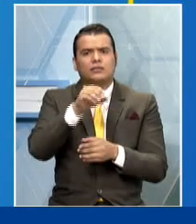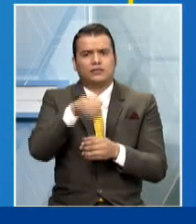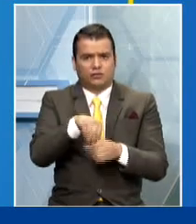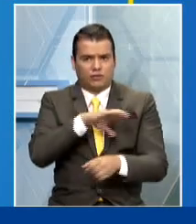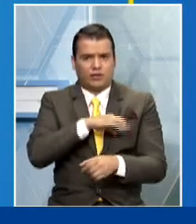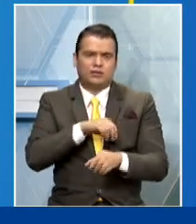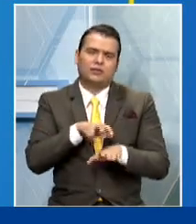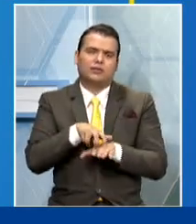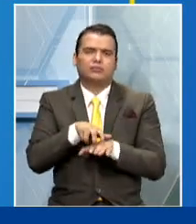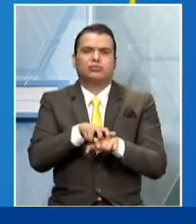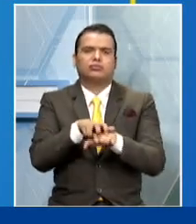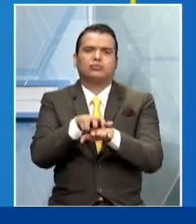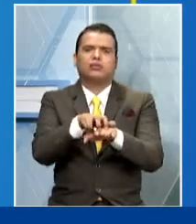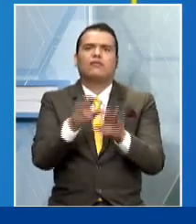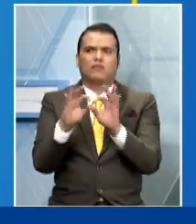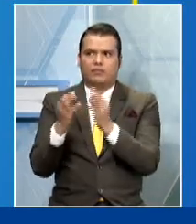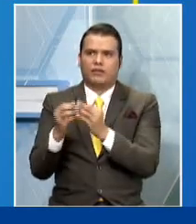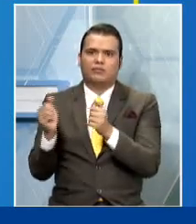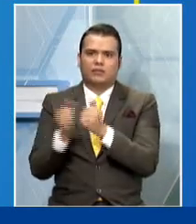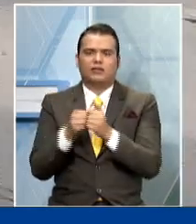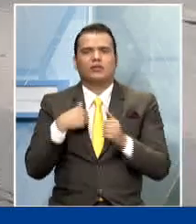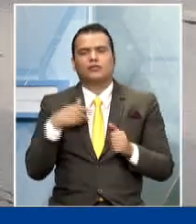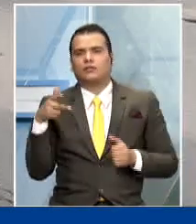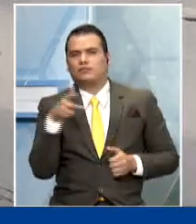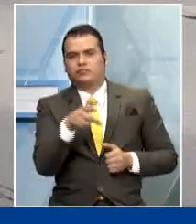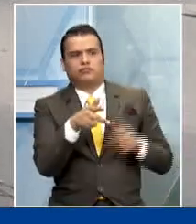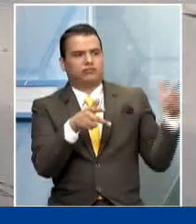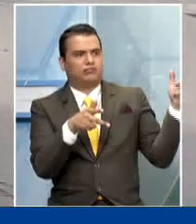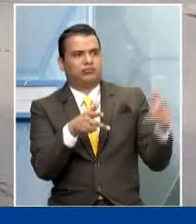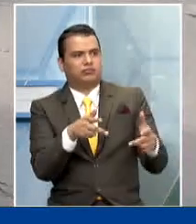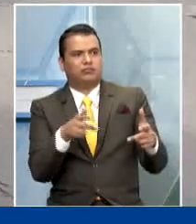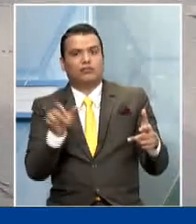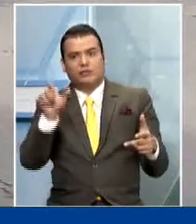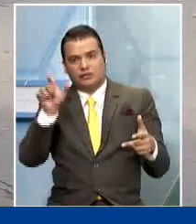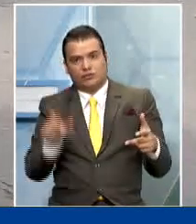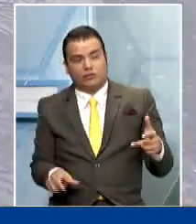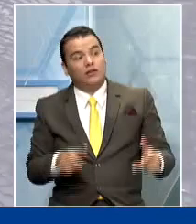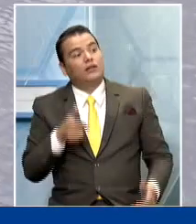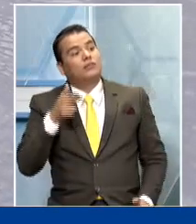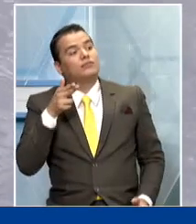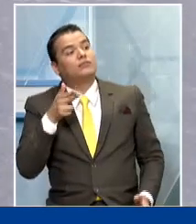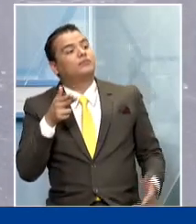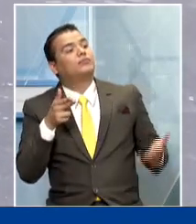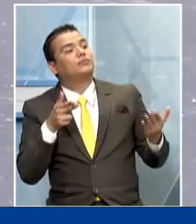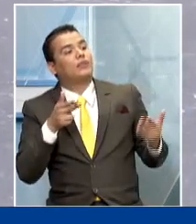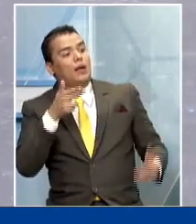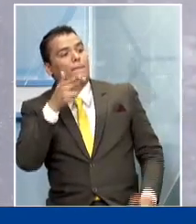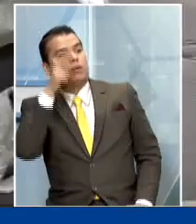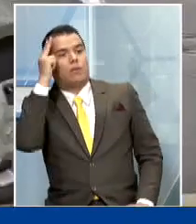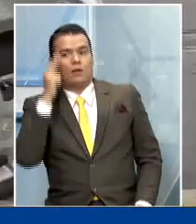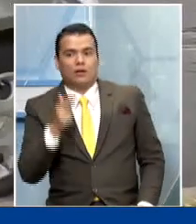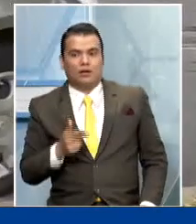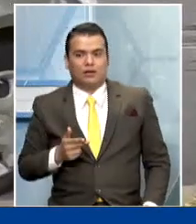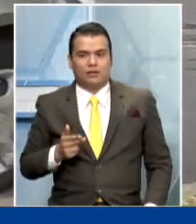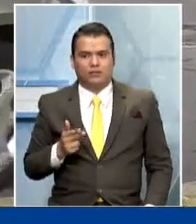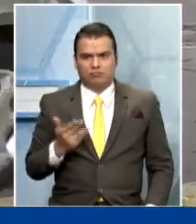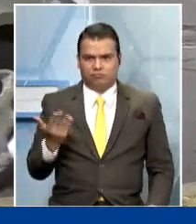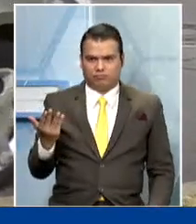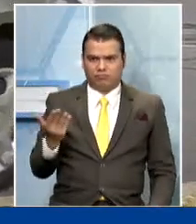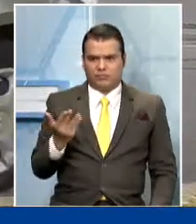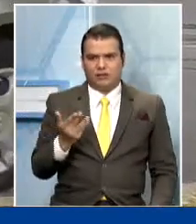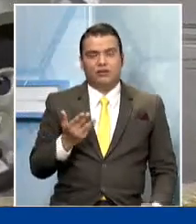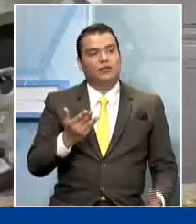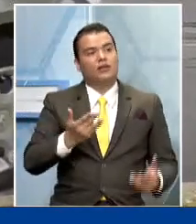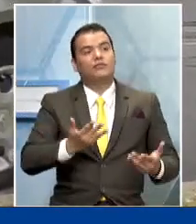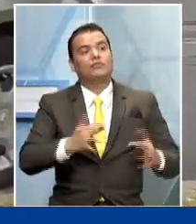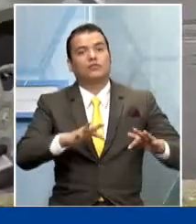con 42 cuando fue interceptado por dos motociclistas. Uno de los parrilleros desenfundó un arma de fuego y disparó contra el carro del exsecretario de Seguridad